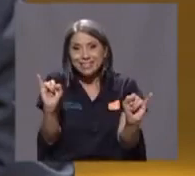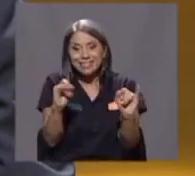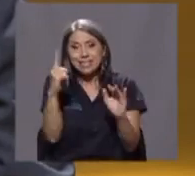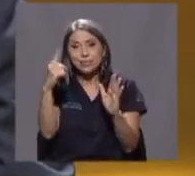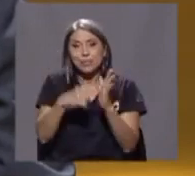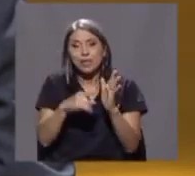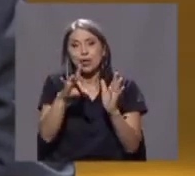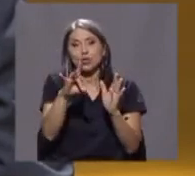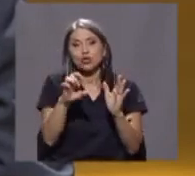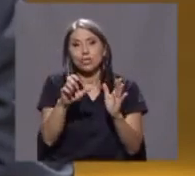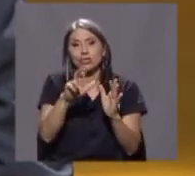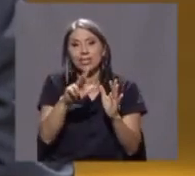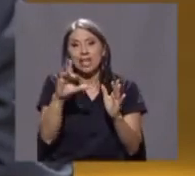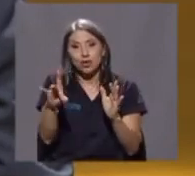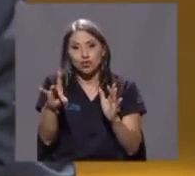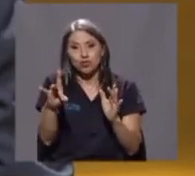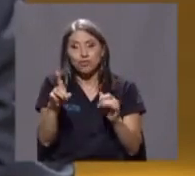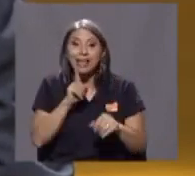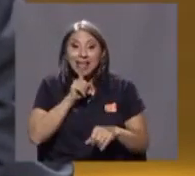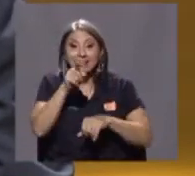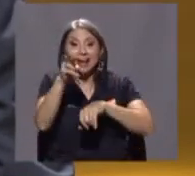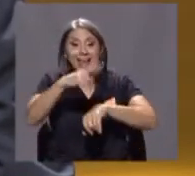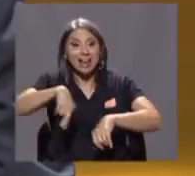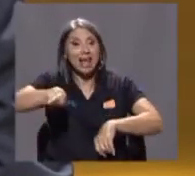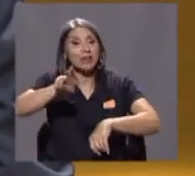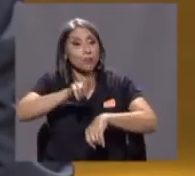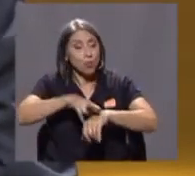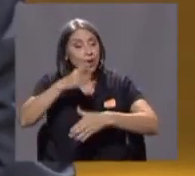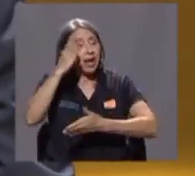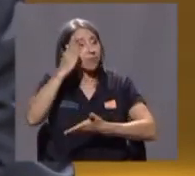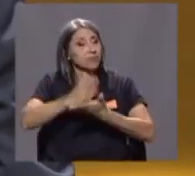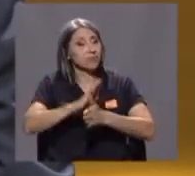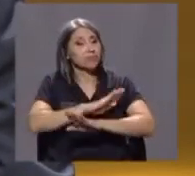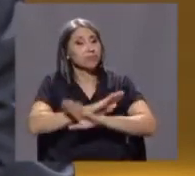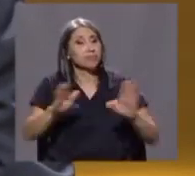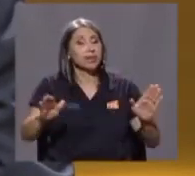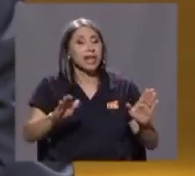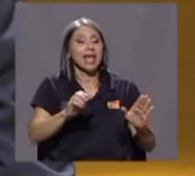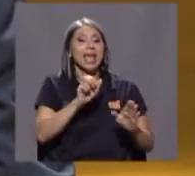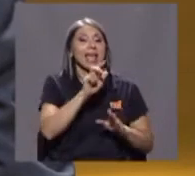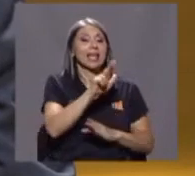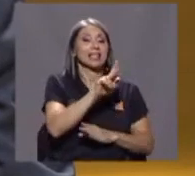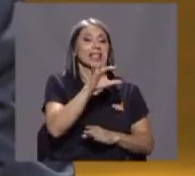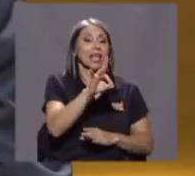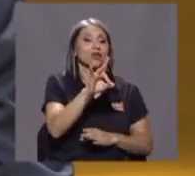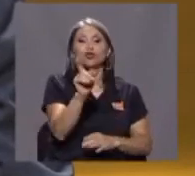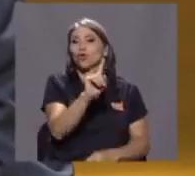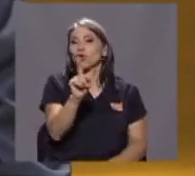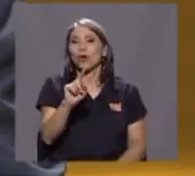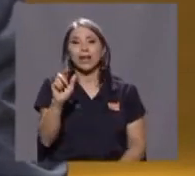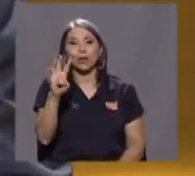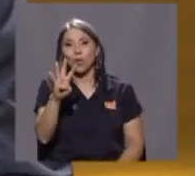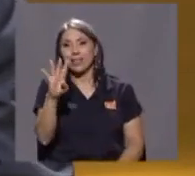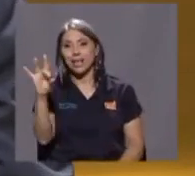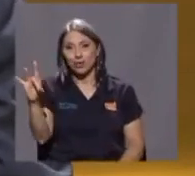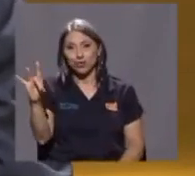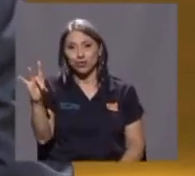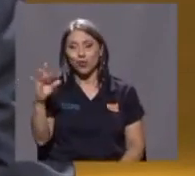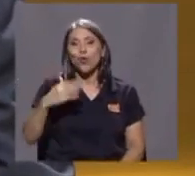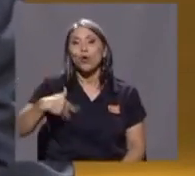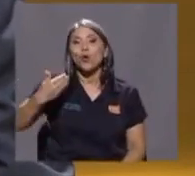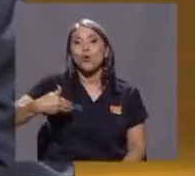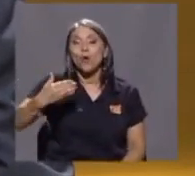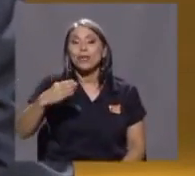1838. La República en realidad se instituyó en el 38, no en el 48. Cuando nos separa Carrillo